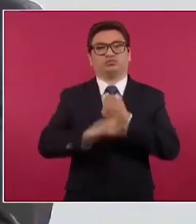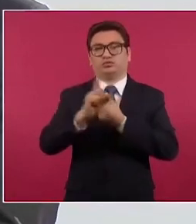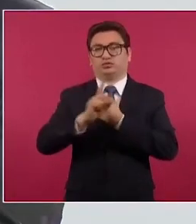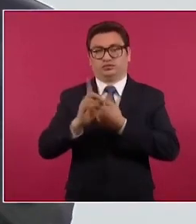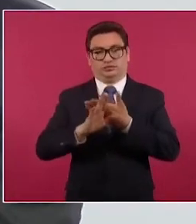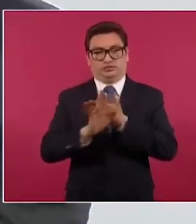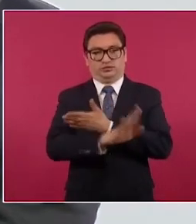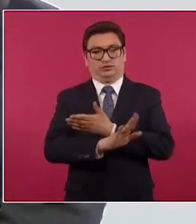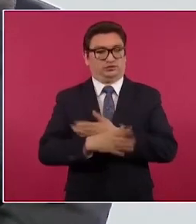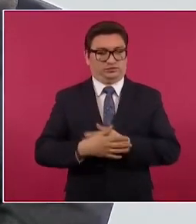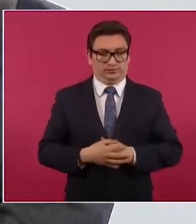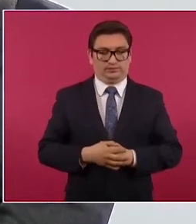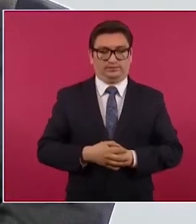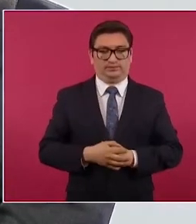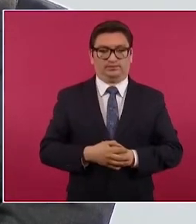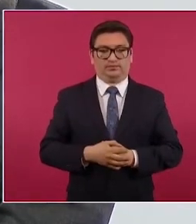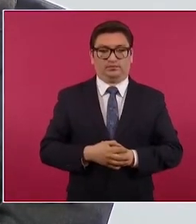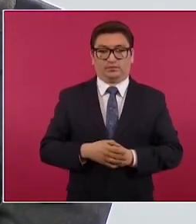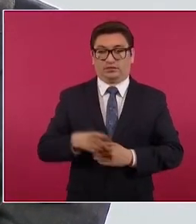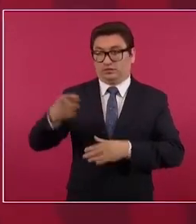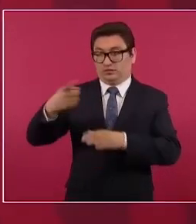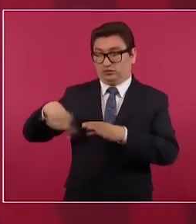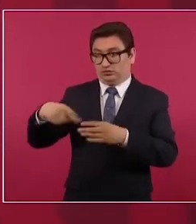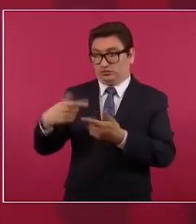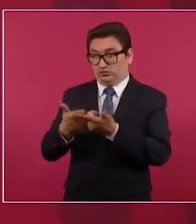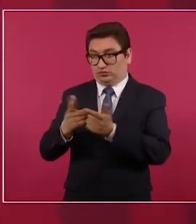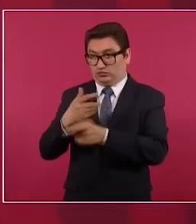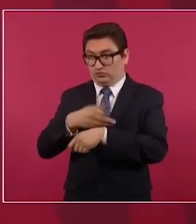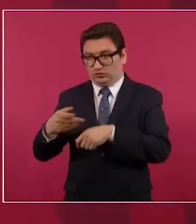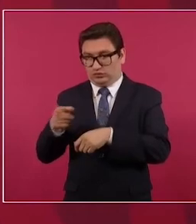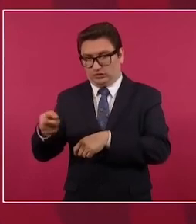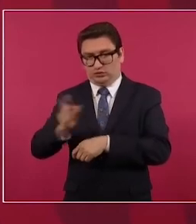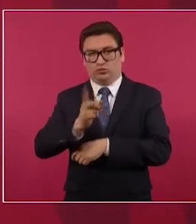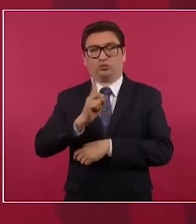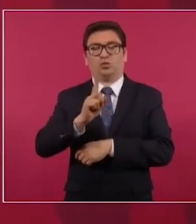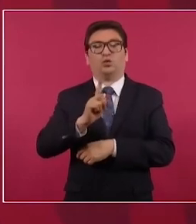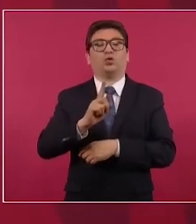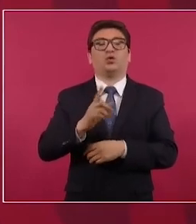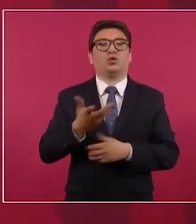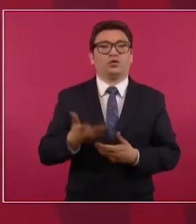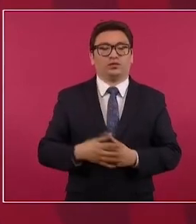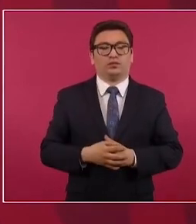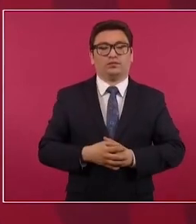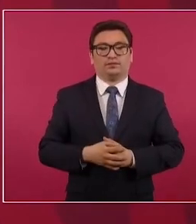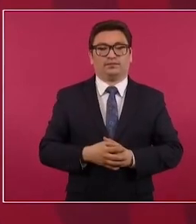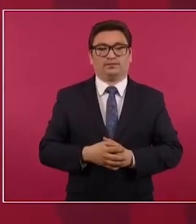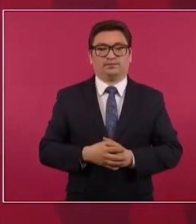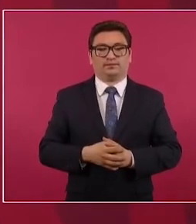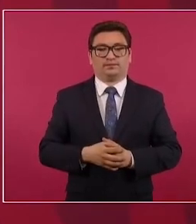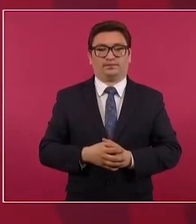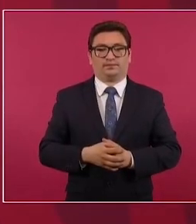no con los familiares, sino